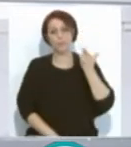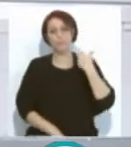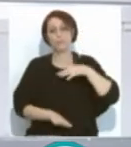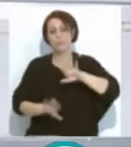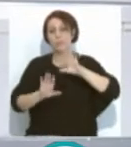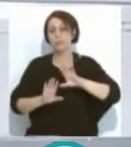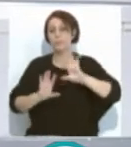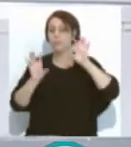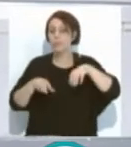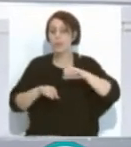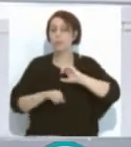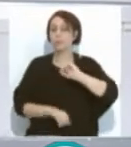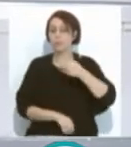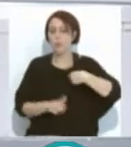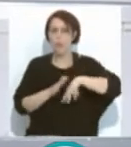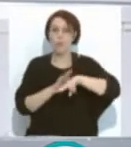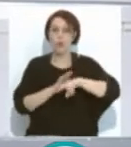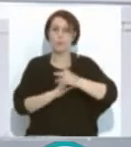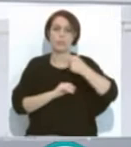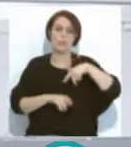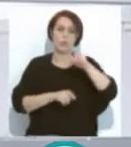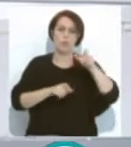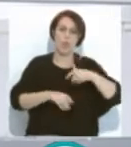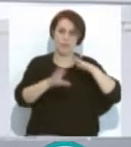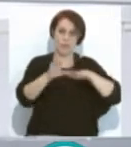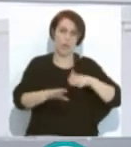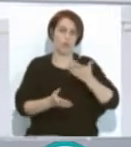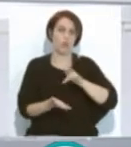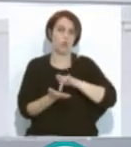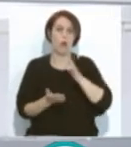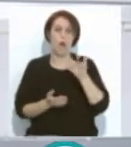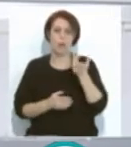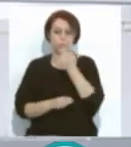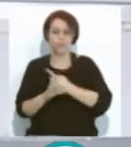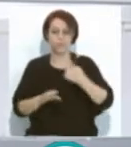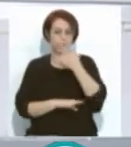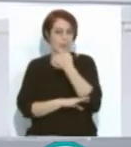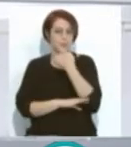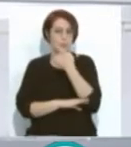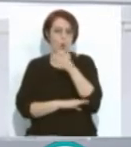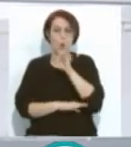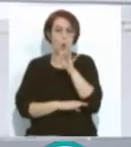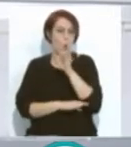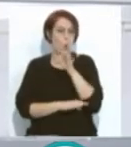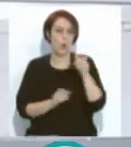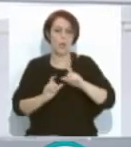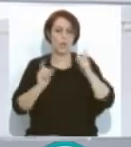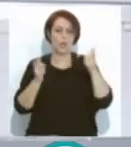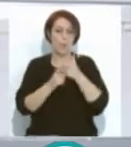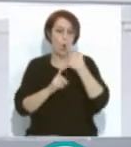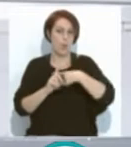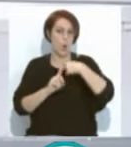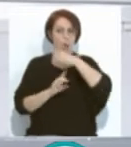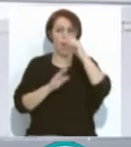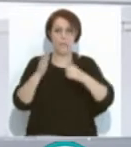Cádiz Club de Fútbol y sobre todo la afición del Cádiz cuando se sube a Primera División o cada vez que ha estado el equipo en la máxima